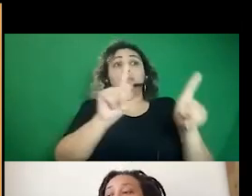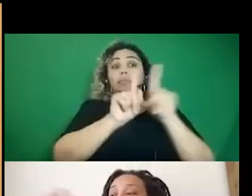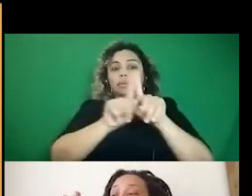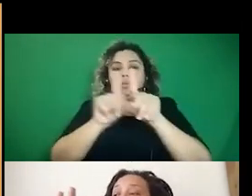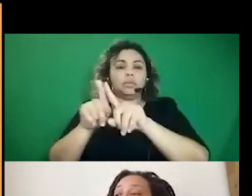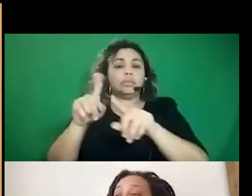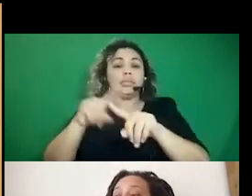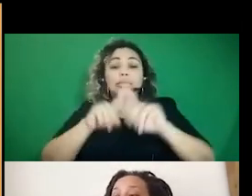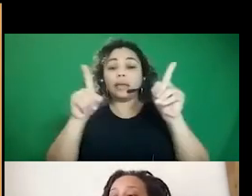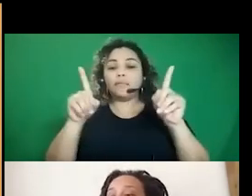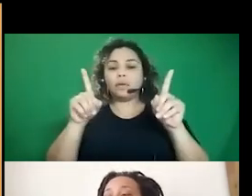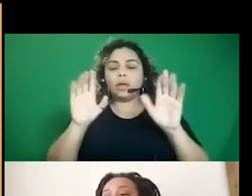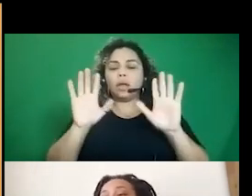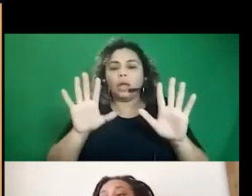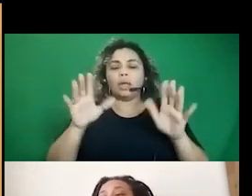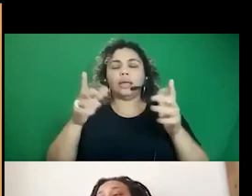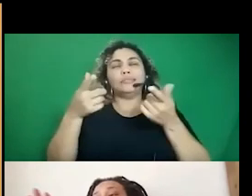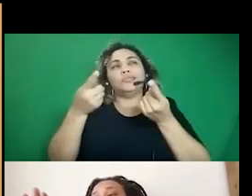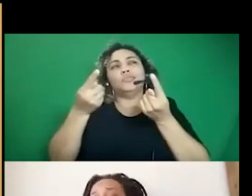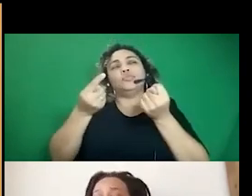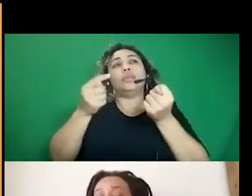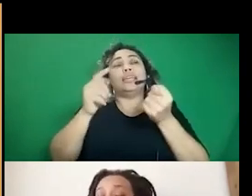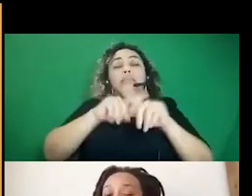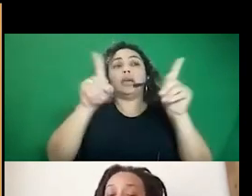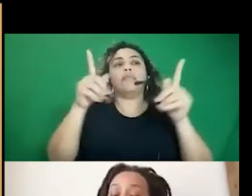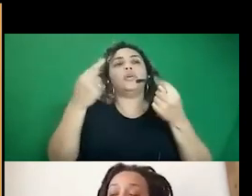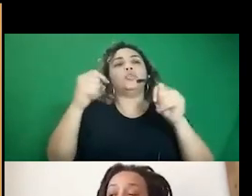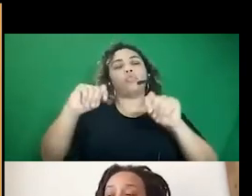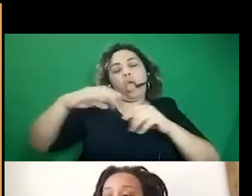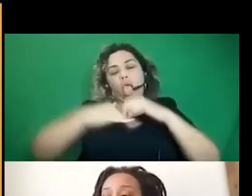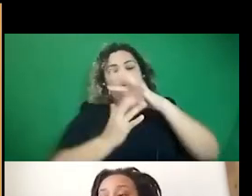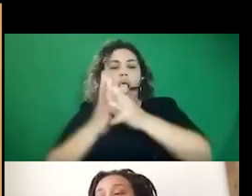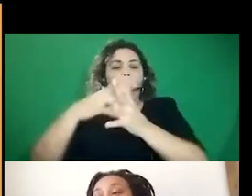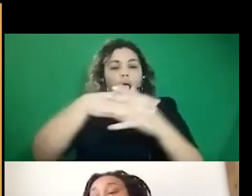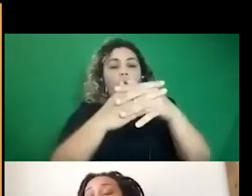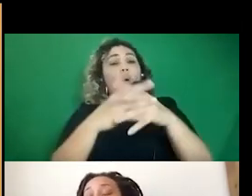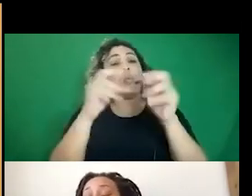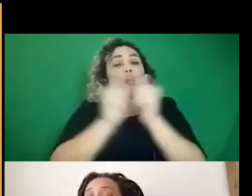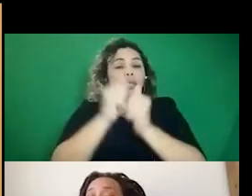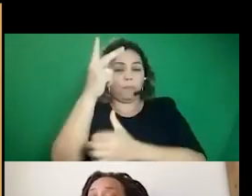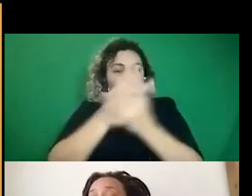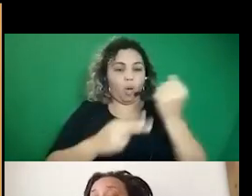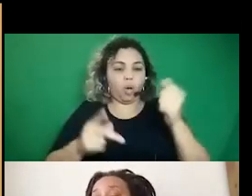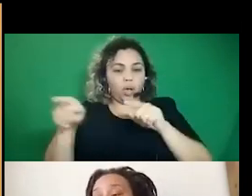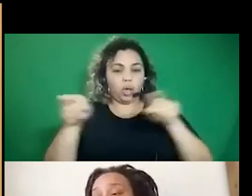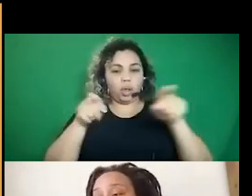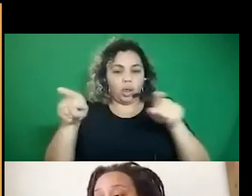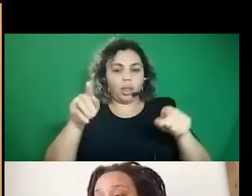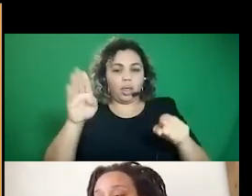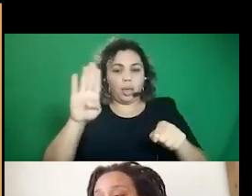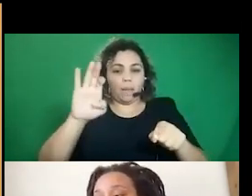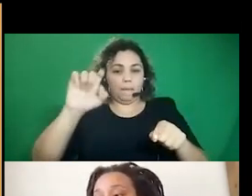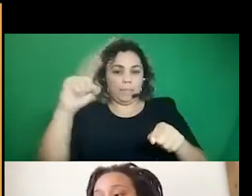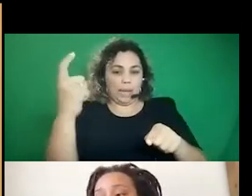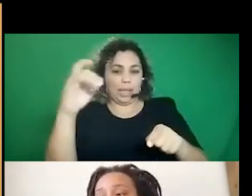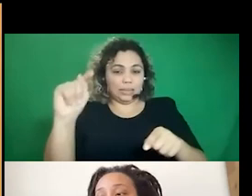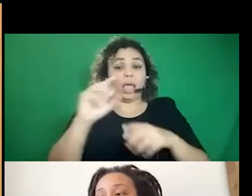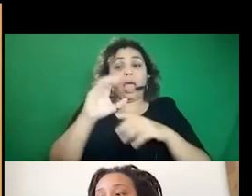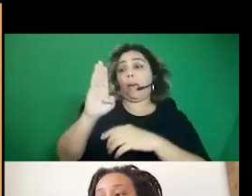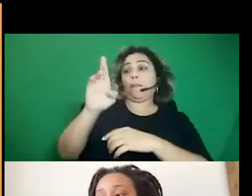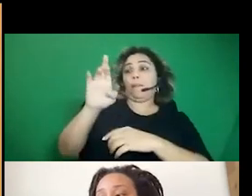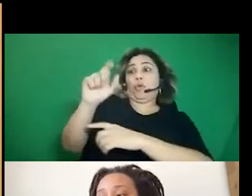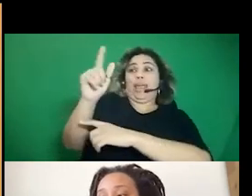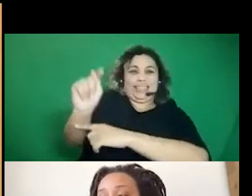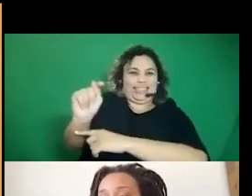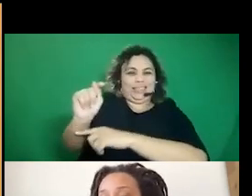los componentes de la desinformación tengo aquí el ejemplo de black set que es diferente a black set pero